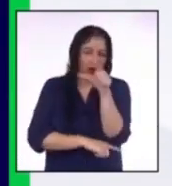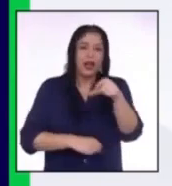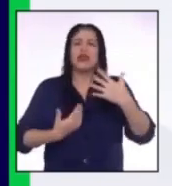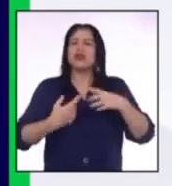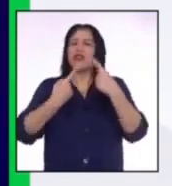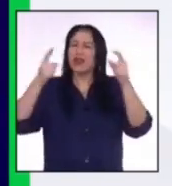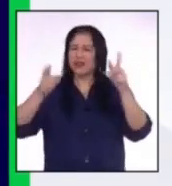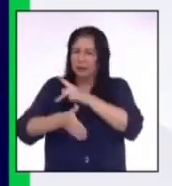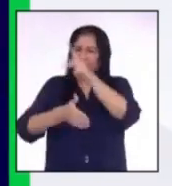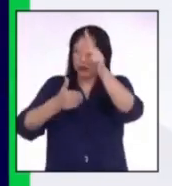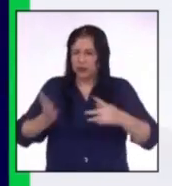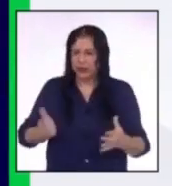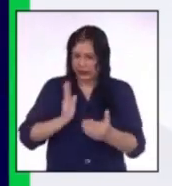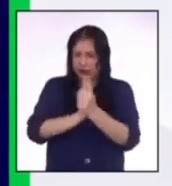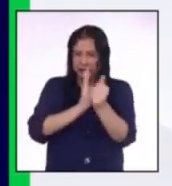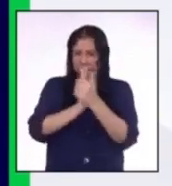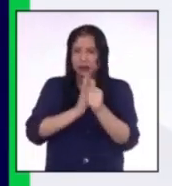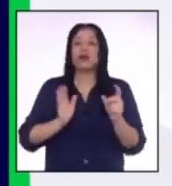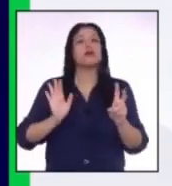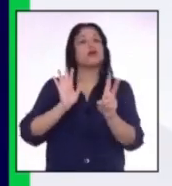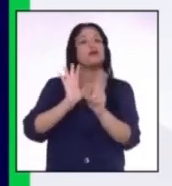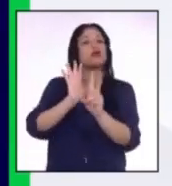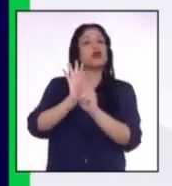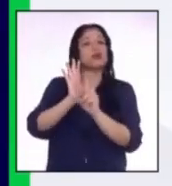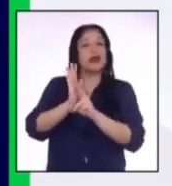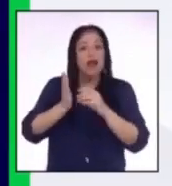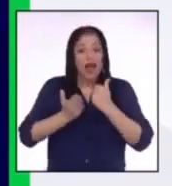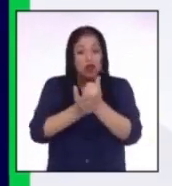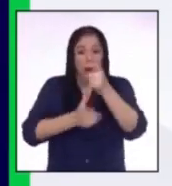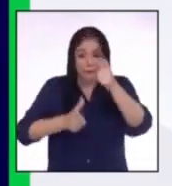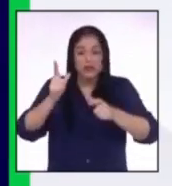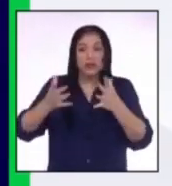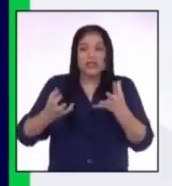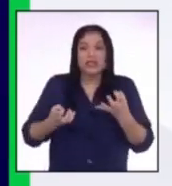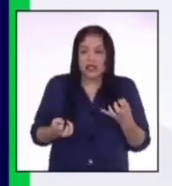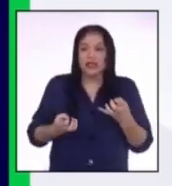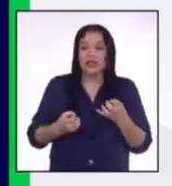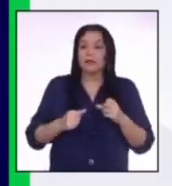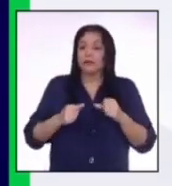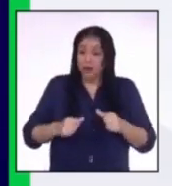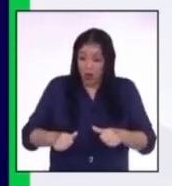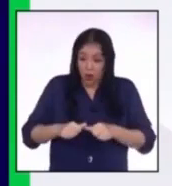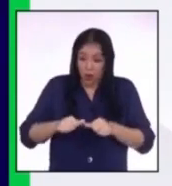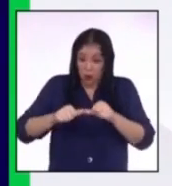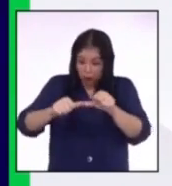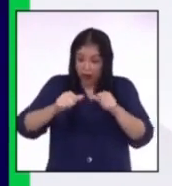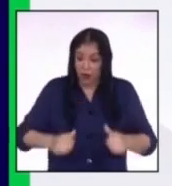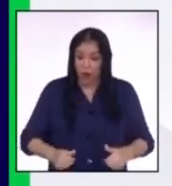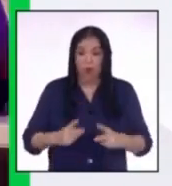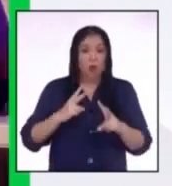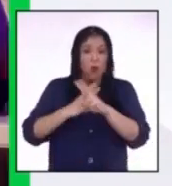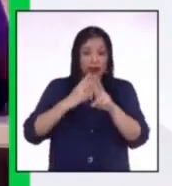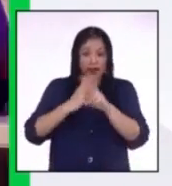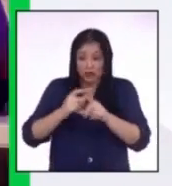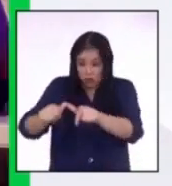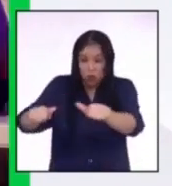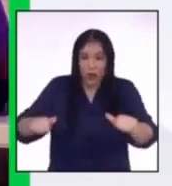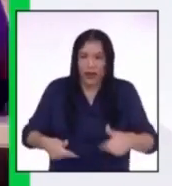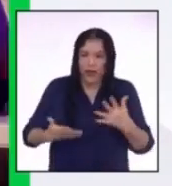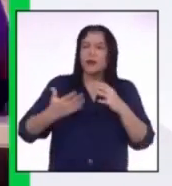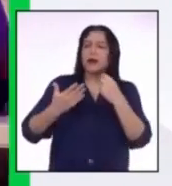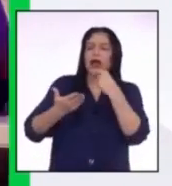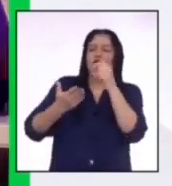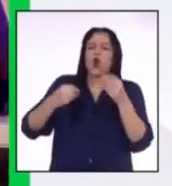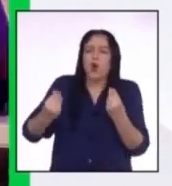y lo que ellos hacen es como voluntarios ayuda a más personas quieren hacer conservación en sus tierras leonesas en los inventarios biológicos para que